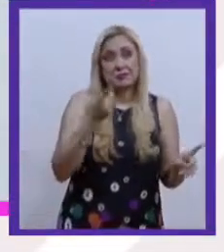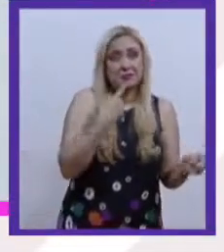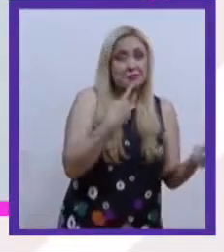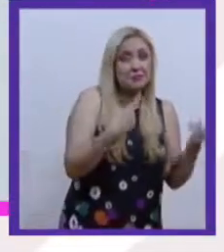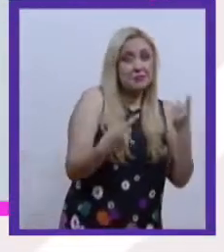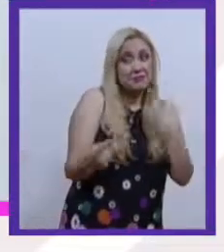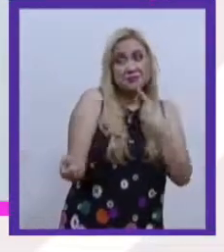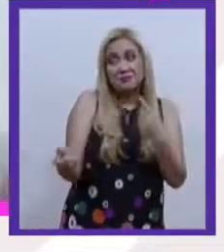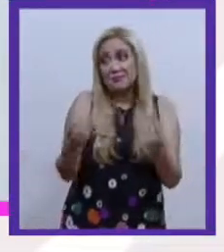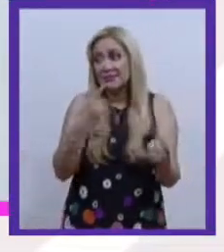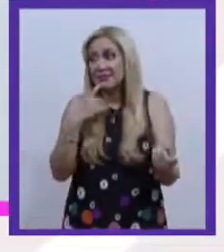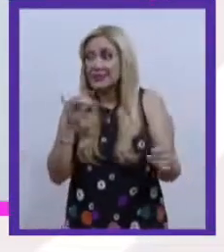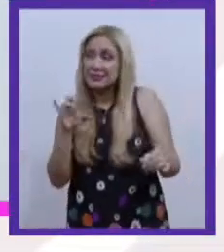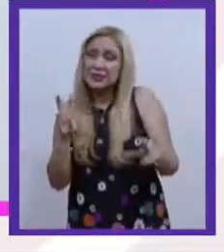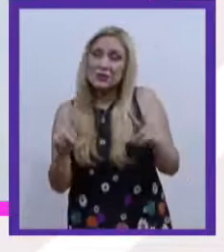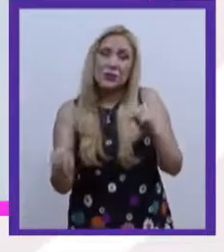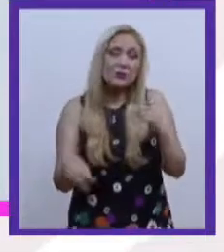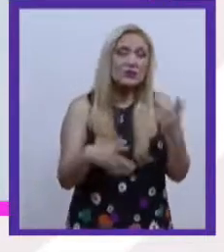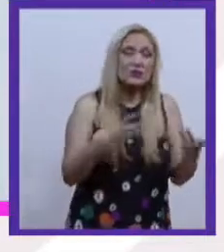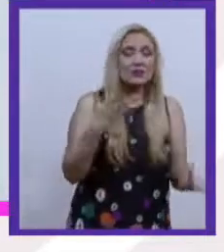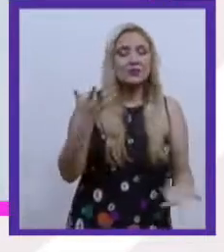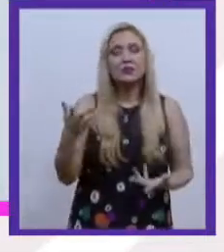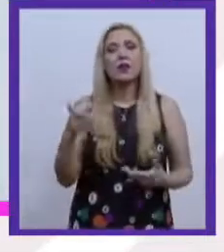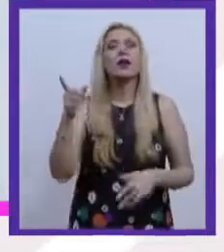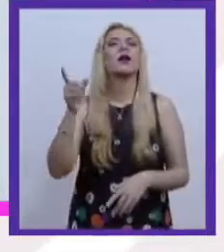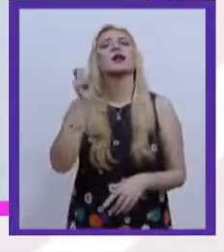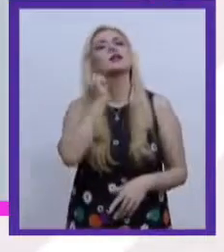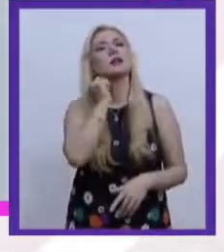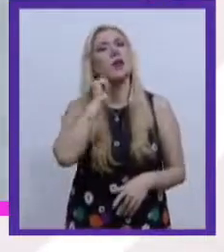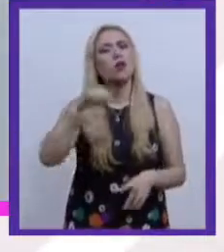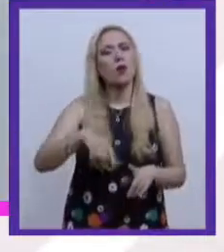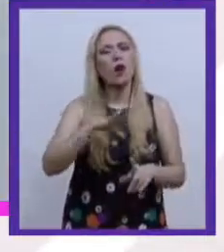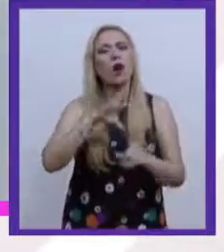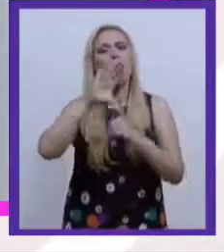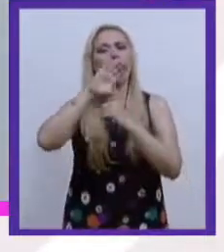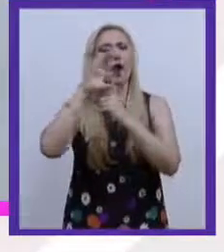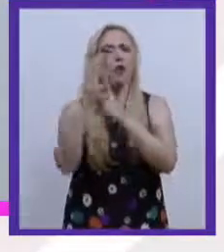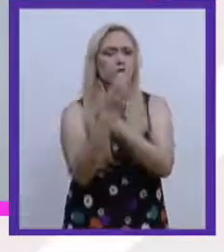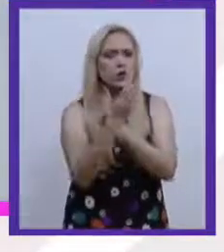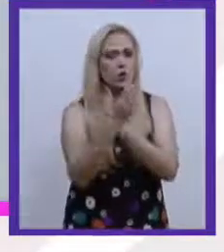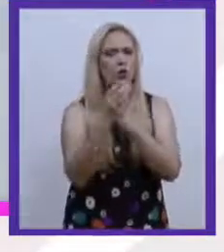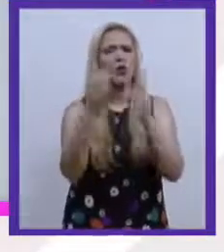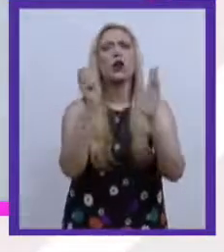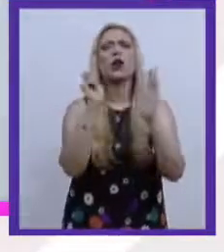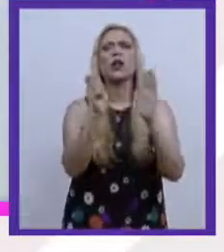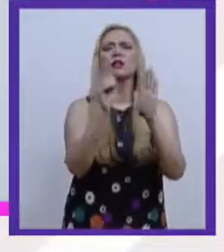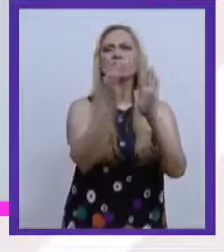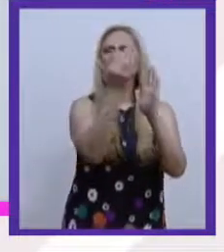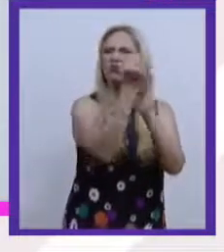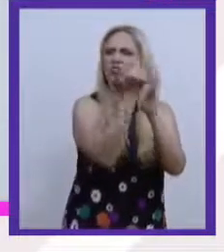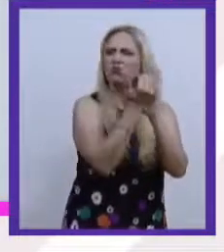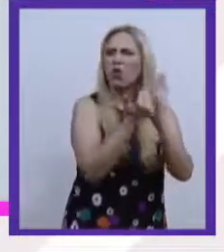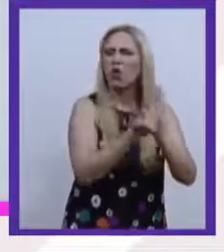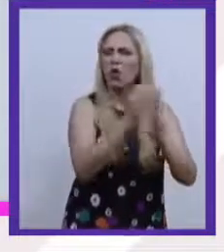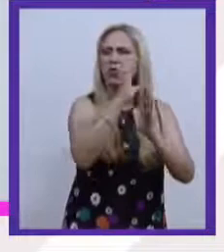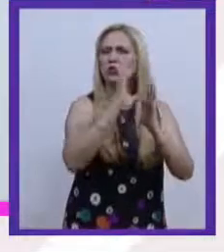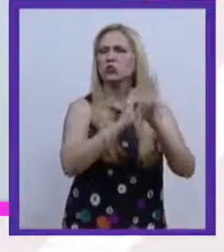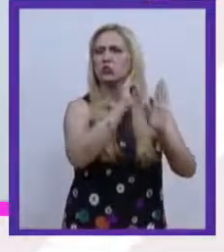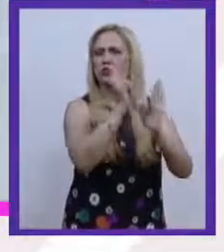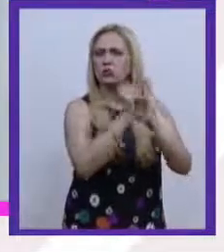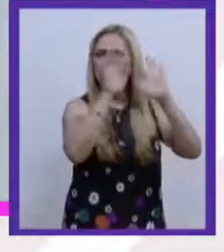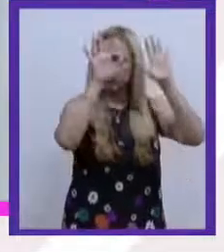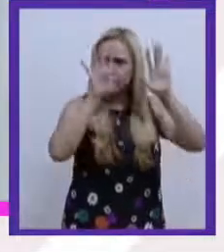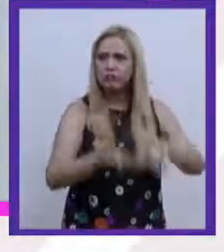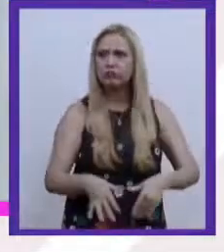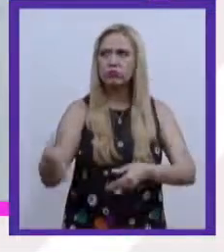discutirse. Mira, en el Senado está en la Comisión de Puntos Constitucionales esta minuta que viene